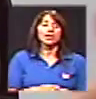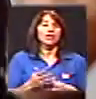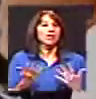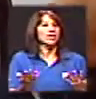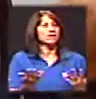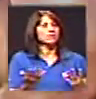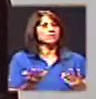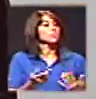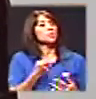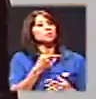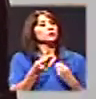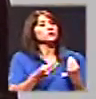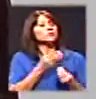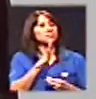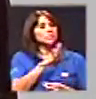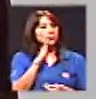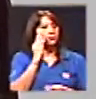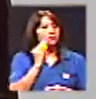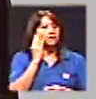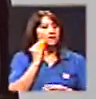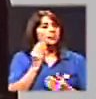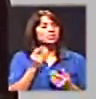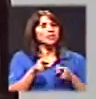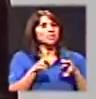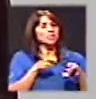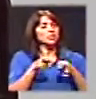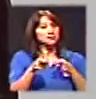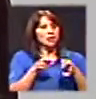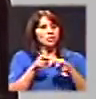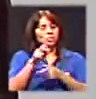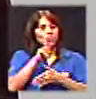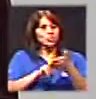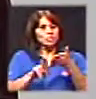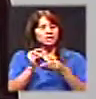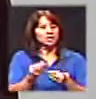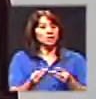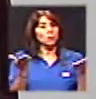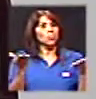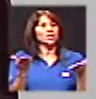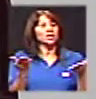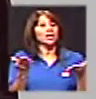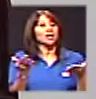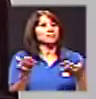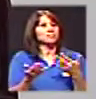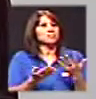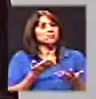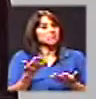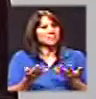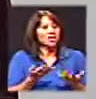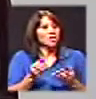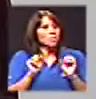¿Qué rescataría usted de su experiencia administrando una universidad pública?